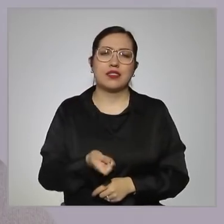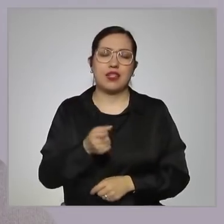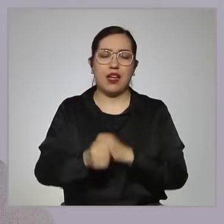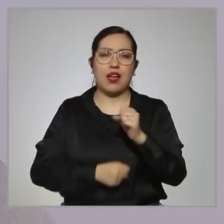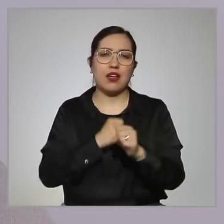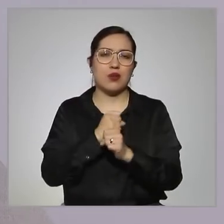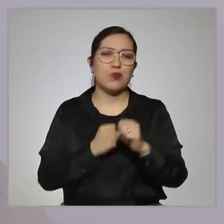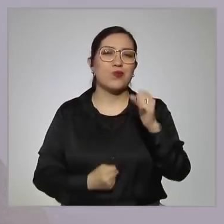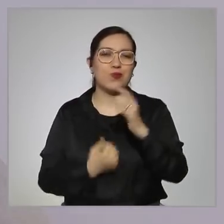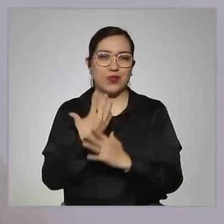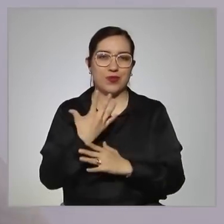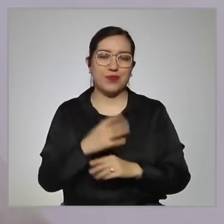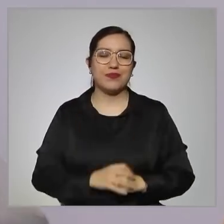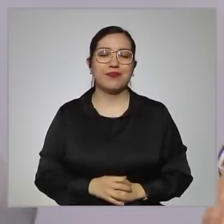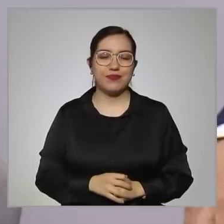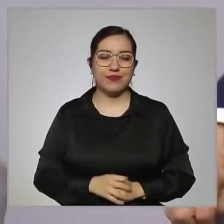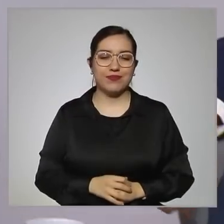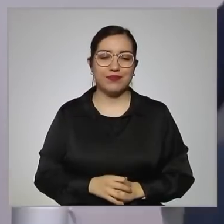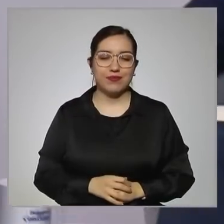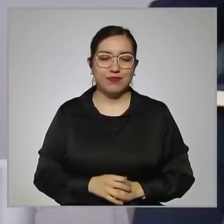año.